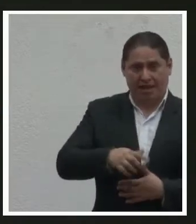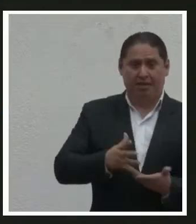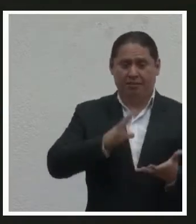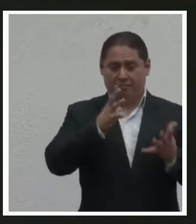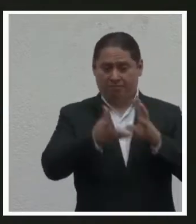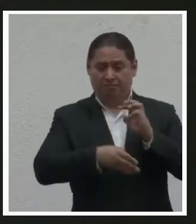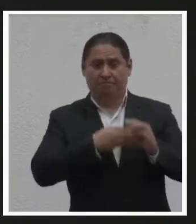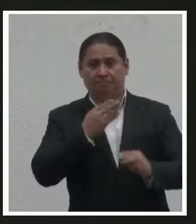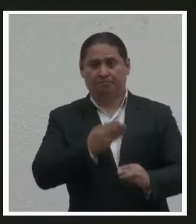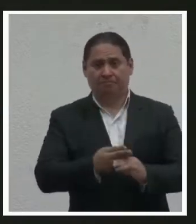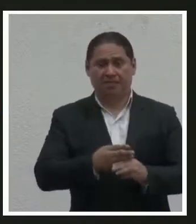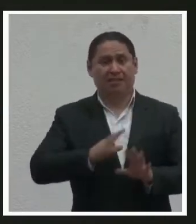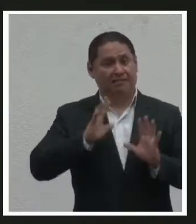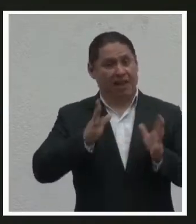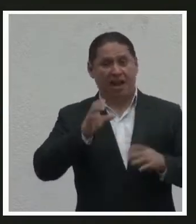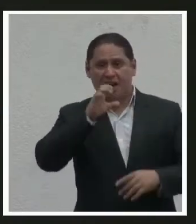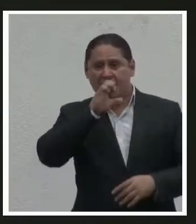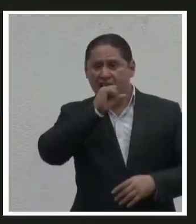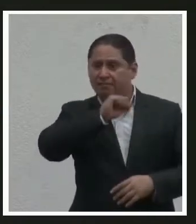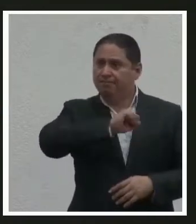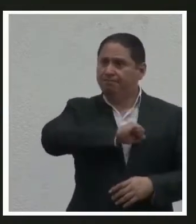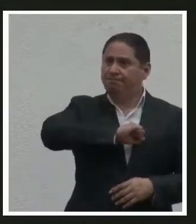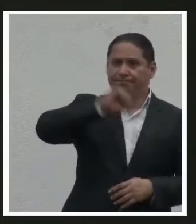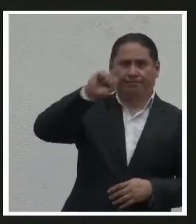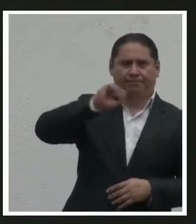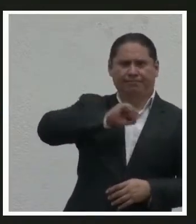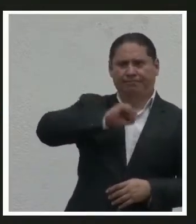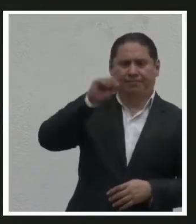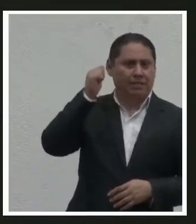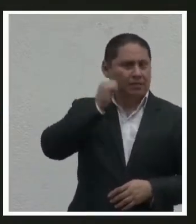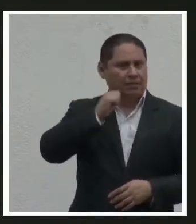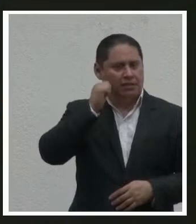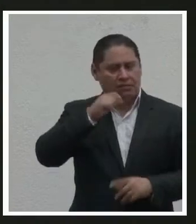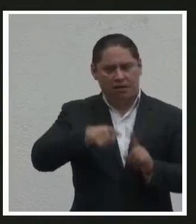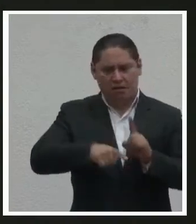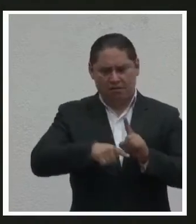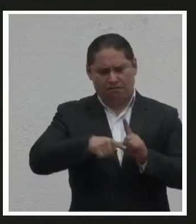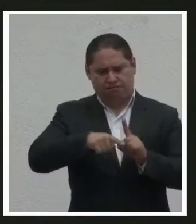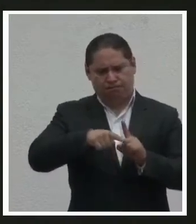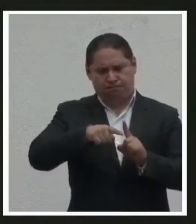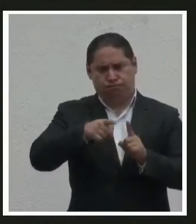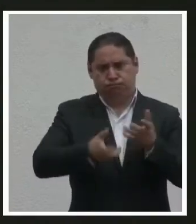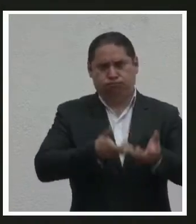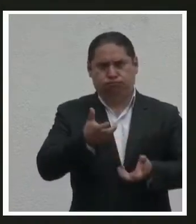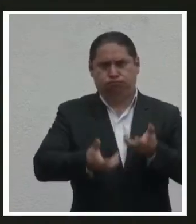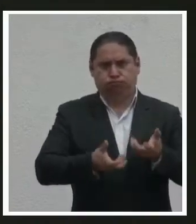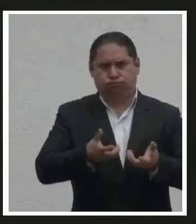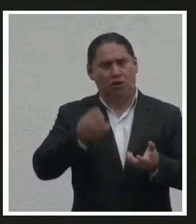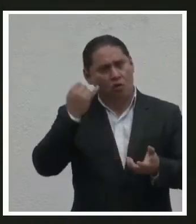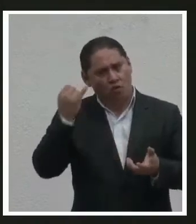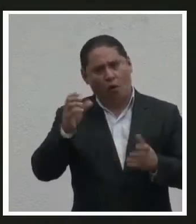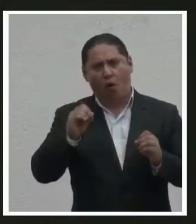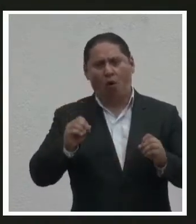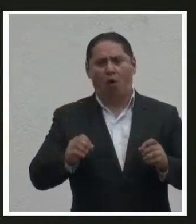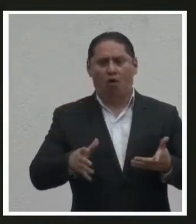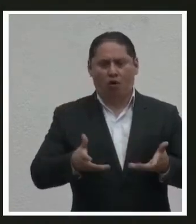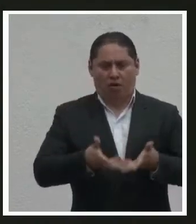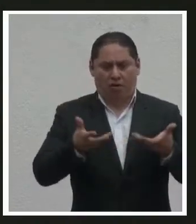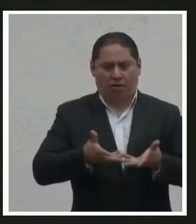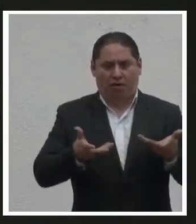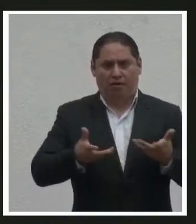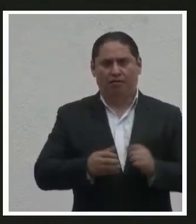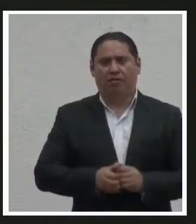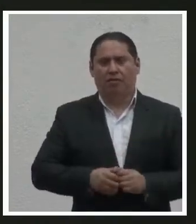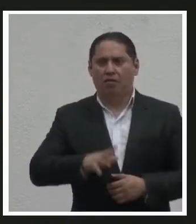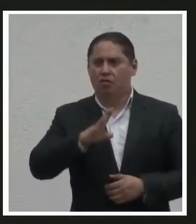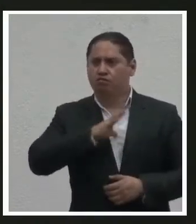factor a considerar, ya que el incremento en la temperatura del suelo en las zonas forestales y las prolongadas sequías